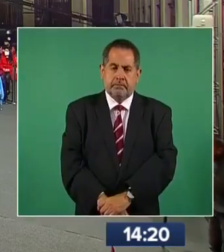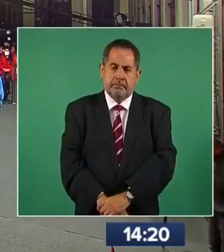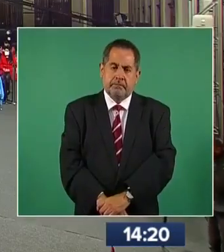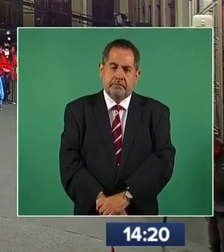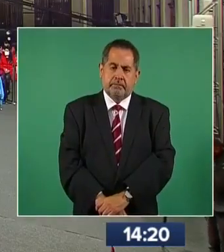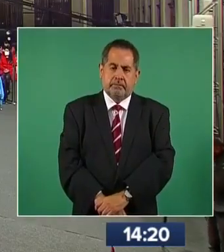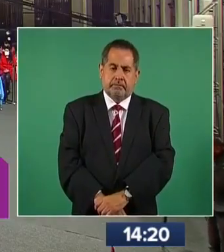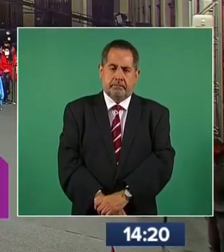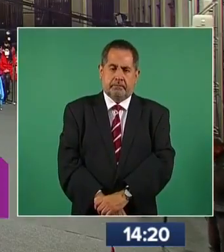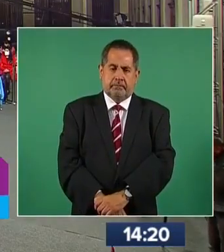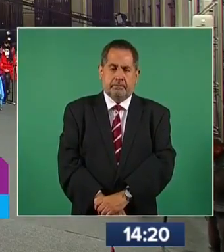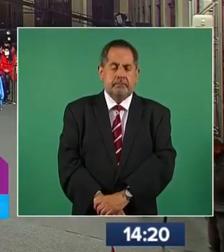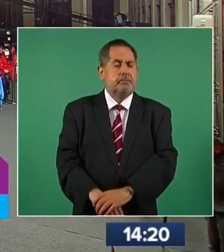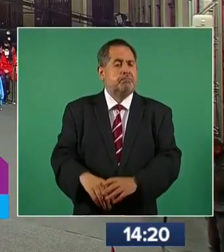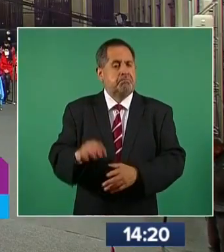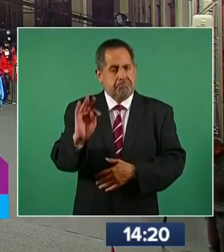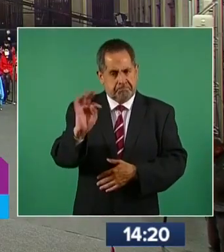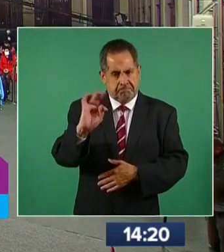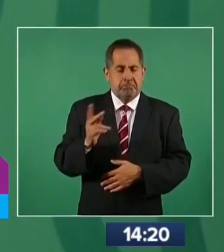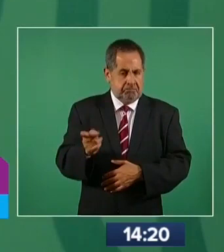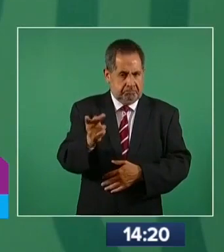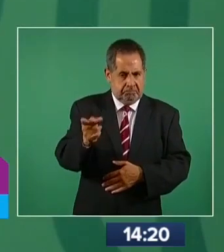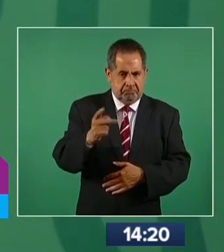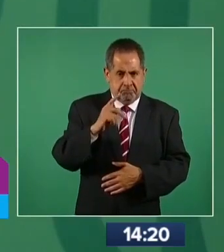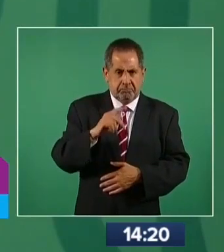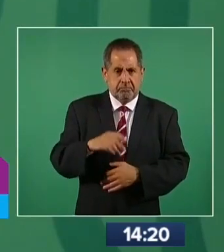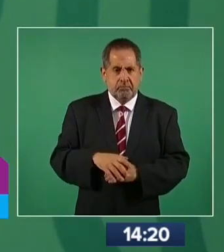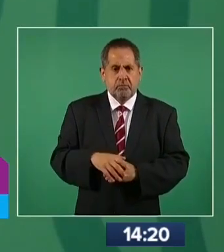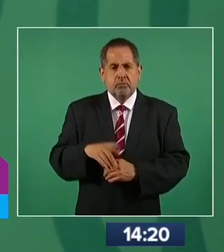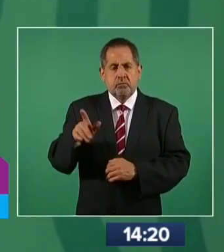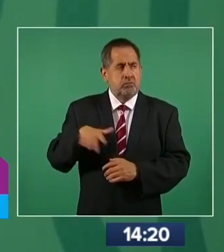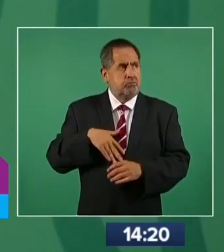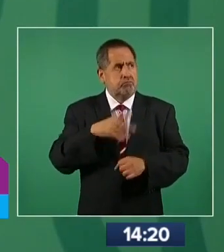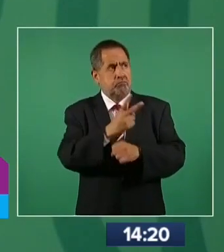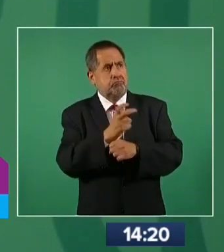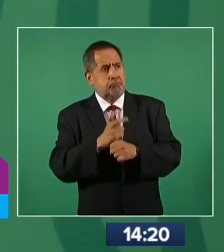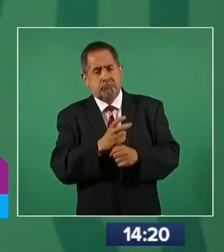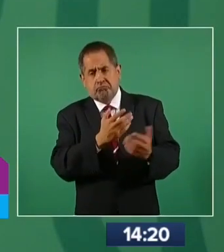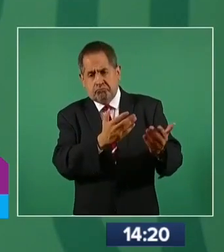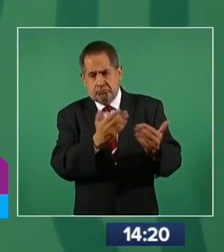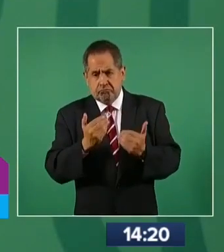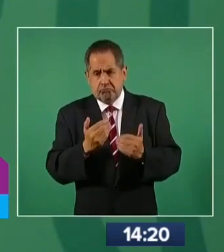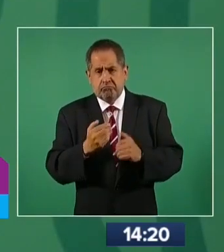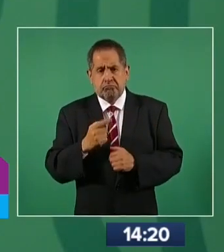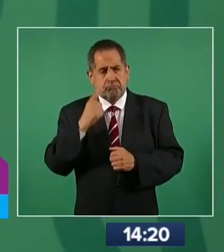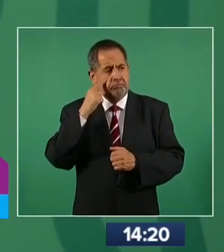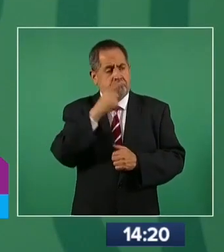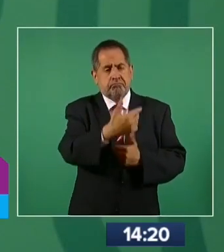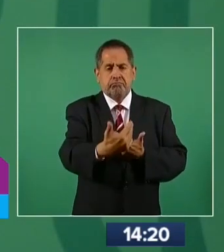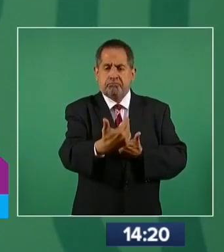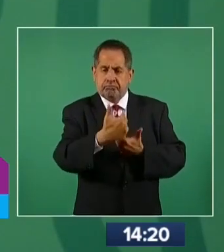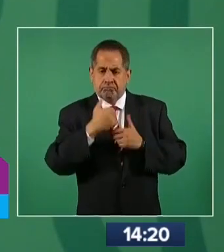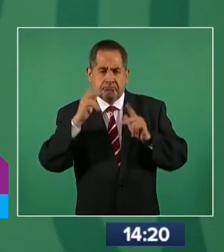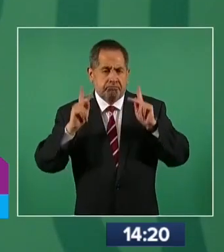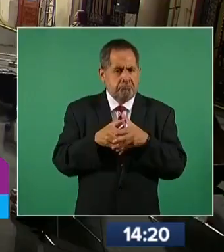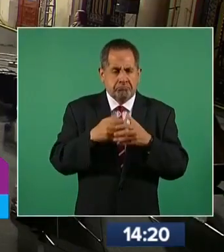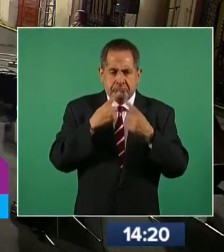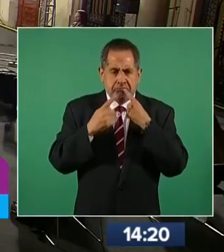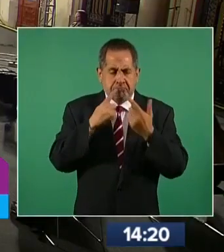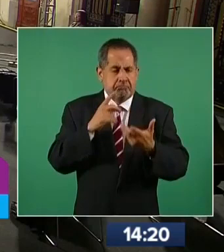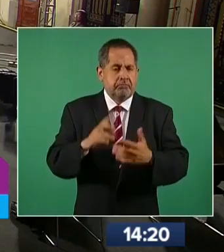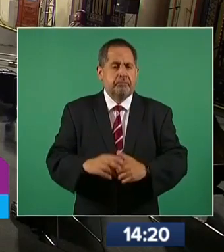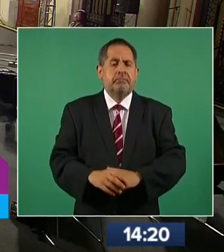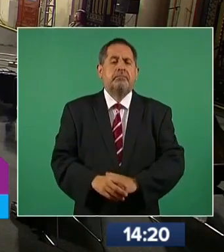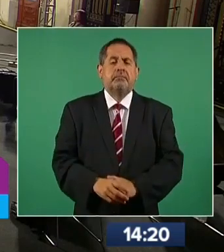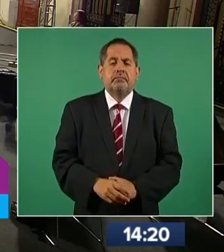Hay esa posibilidad. Nosotros le formulamos una invitación para que él visite México y